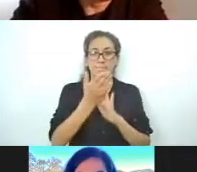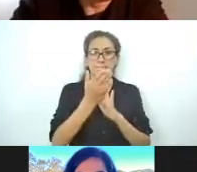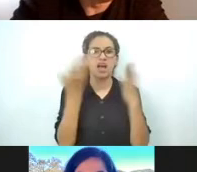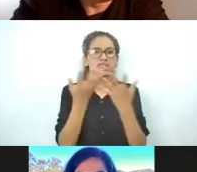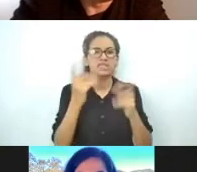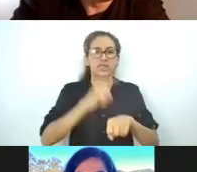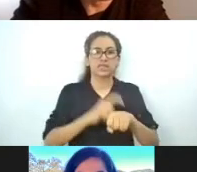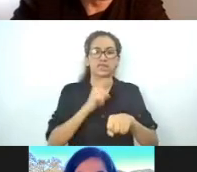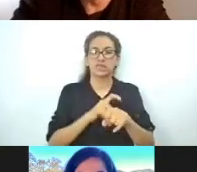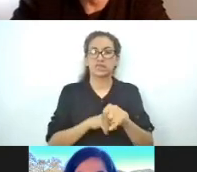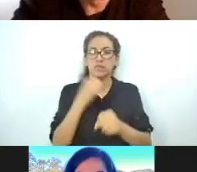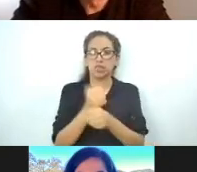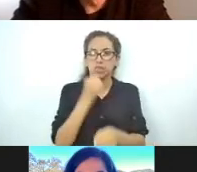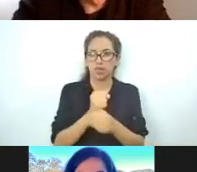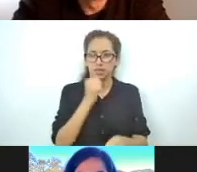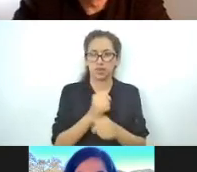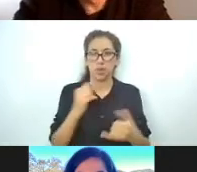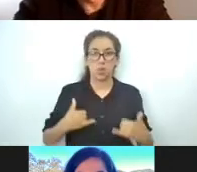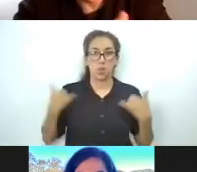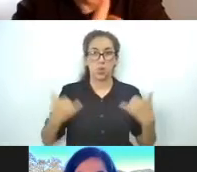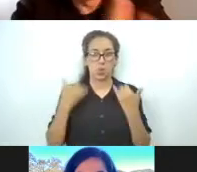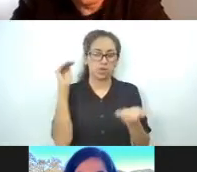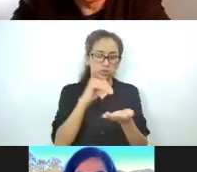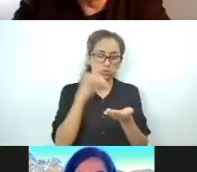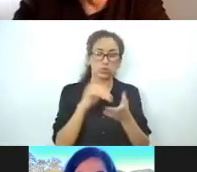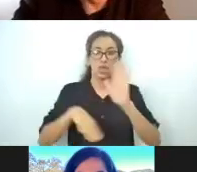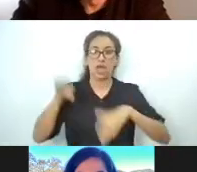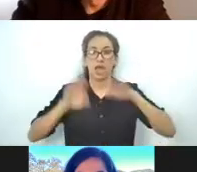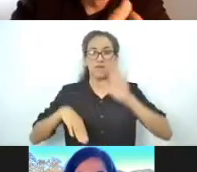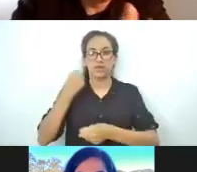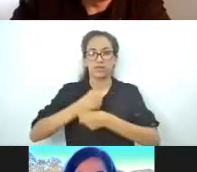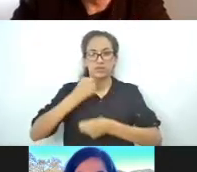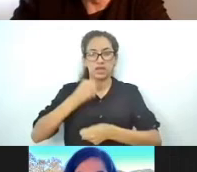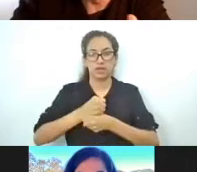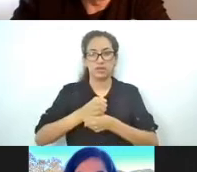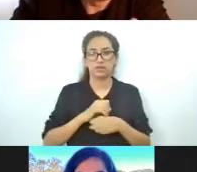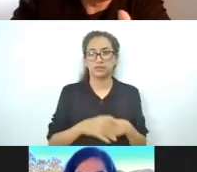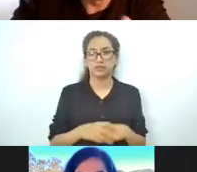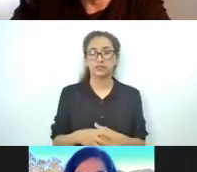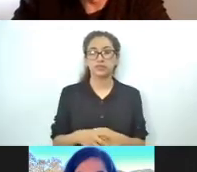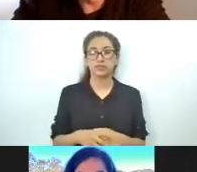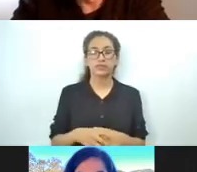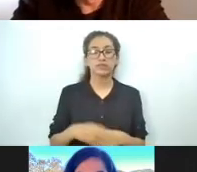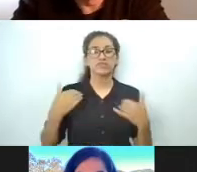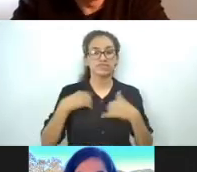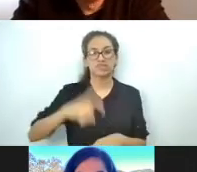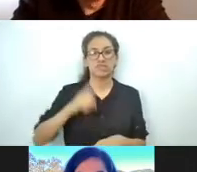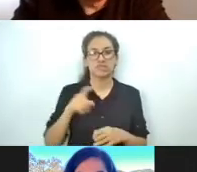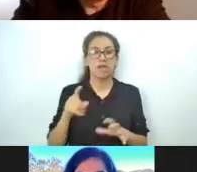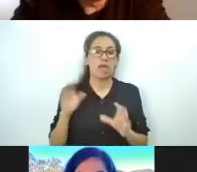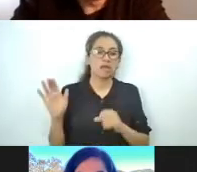laborales, ¿no? Los jóvenes estudian, a veces trabajan, entonces tienen la necesidad de hacer que